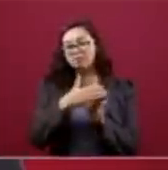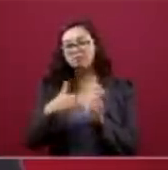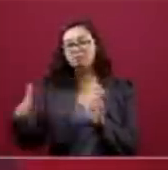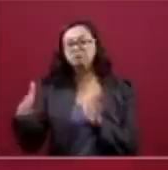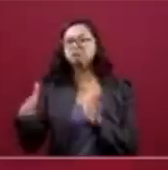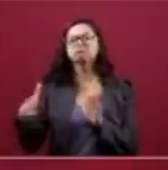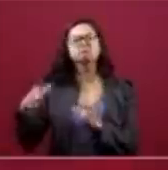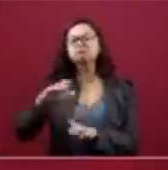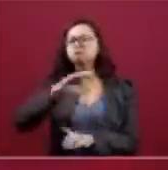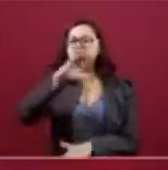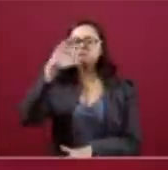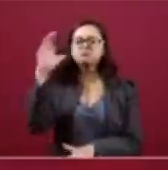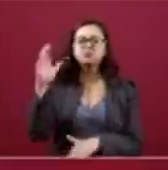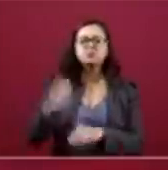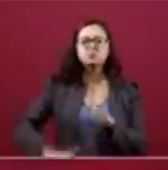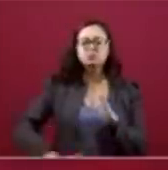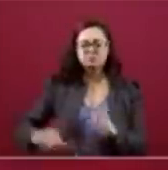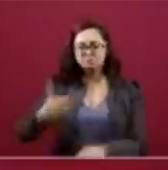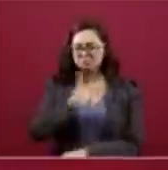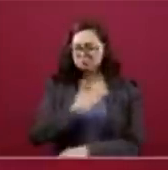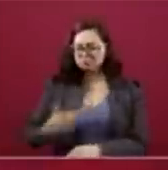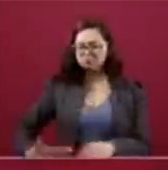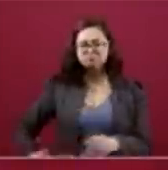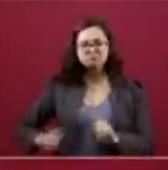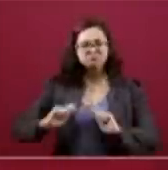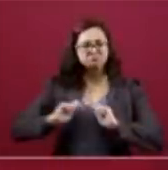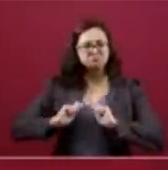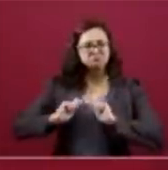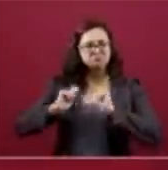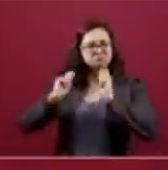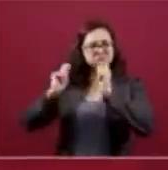termino mi mandato.